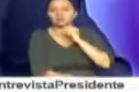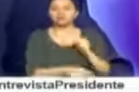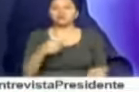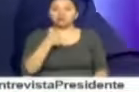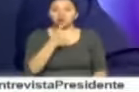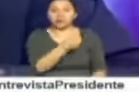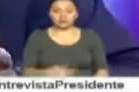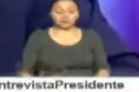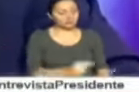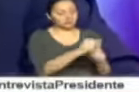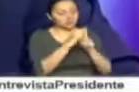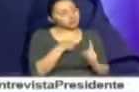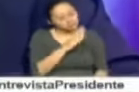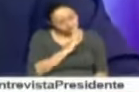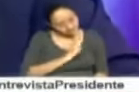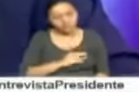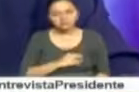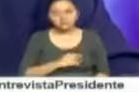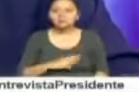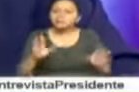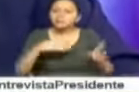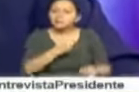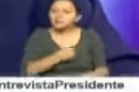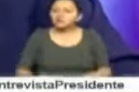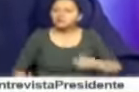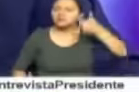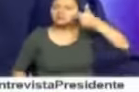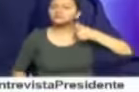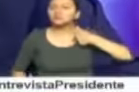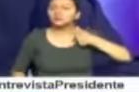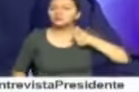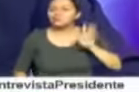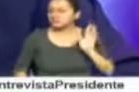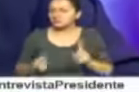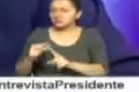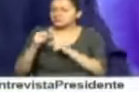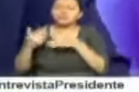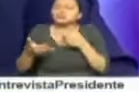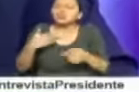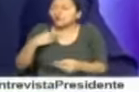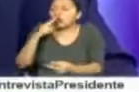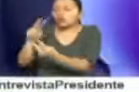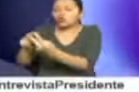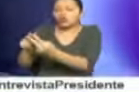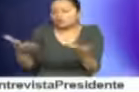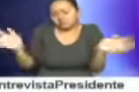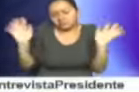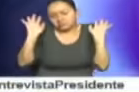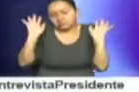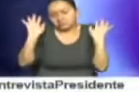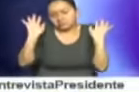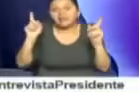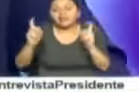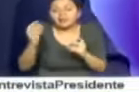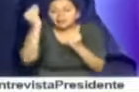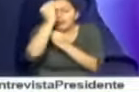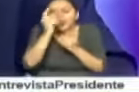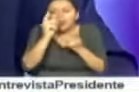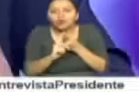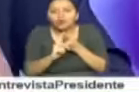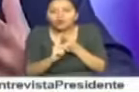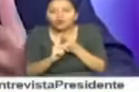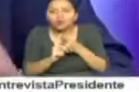Eso es gravísimo, no por Rafael Correa, no por el insulto, pues yo mido la ofensa según la calidad del ofensor y ni conozco a este señor. ¿Se va a hacer algo? Es por el principio, pues, de la